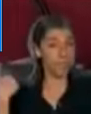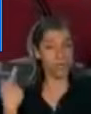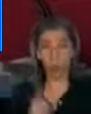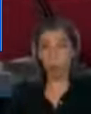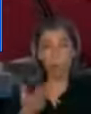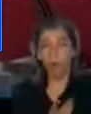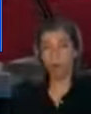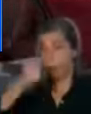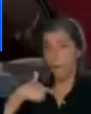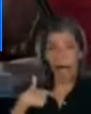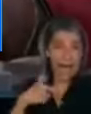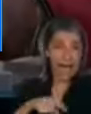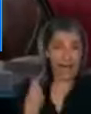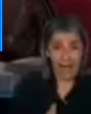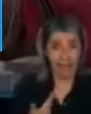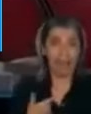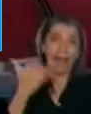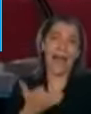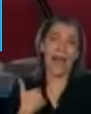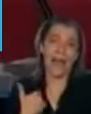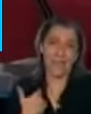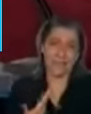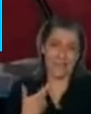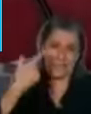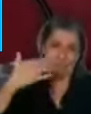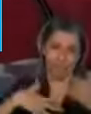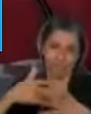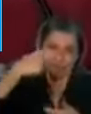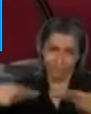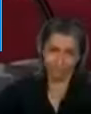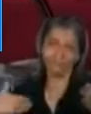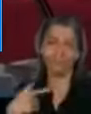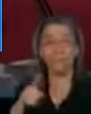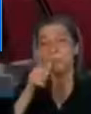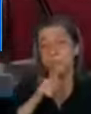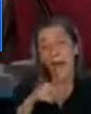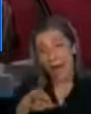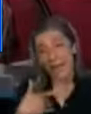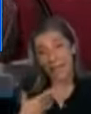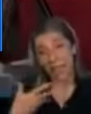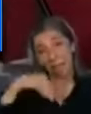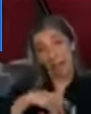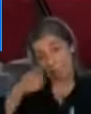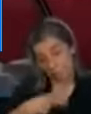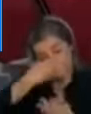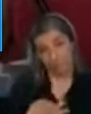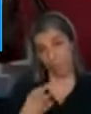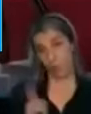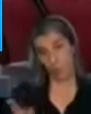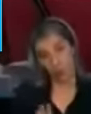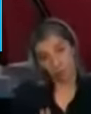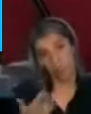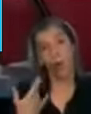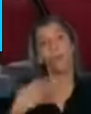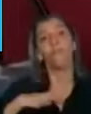los empleados o a las empresas. Digo, cierto es también que la paleta de temas